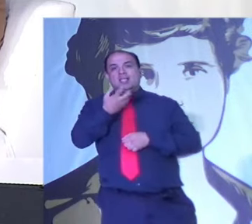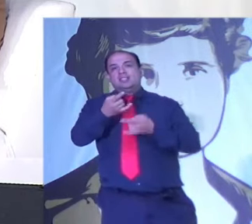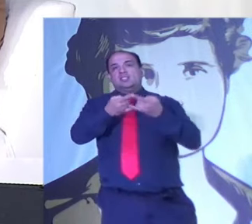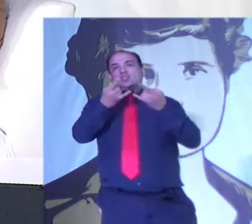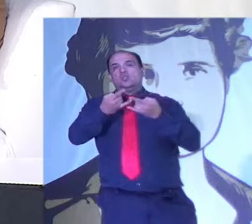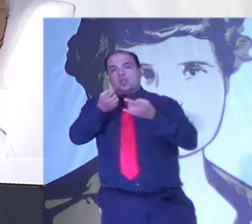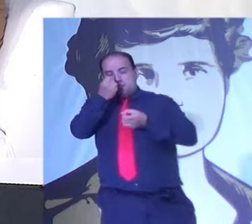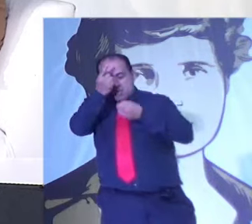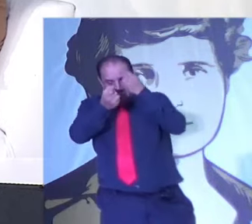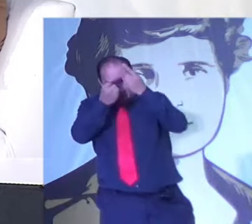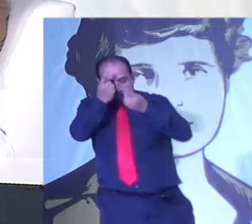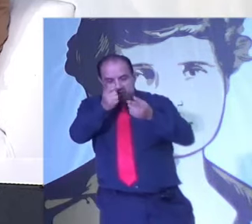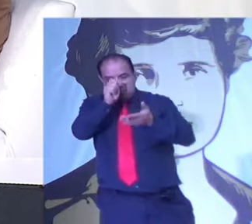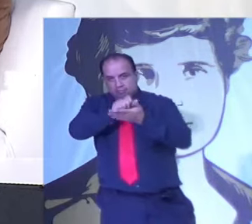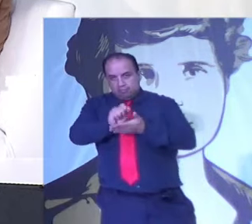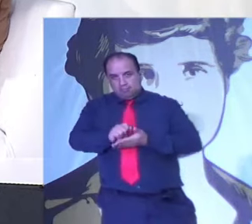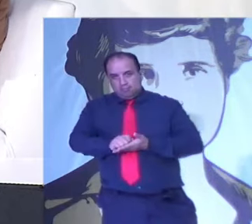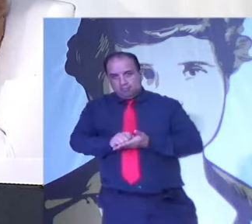historias, ¿no?